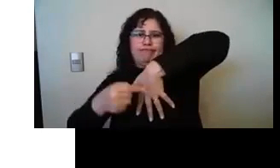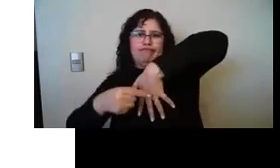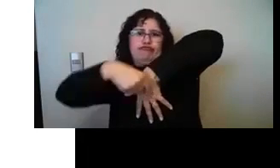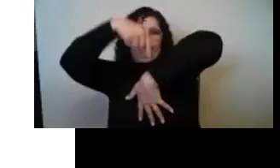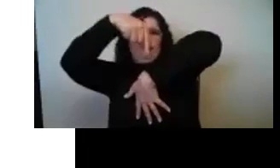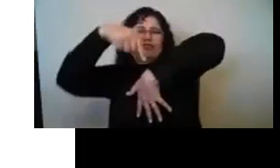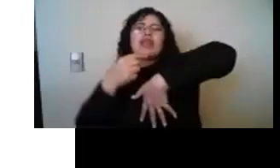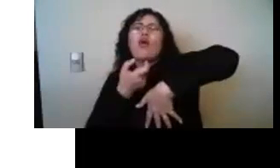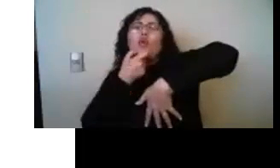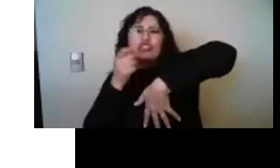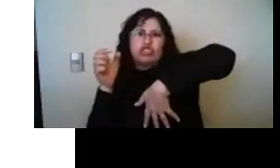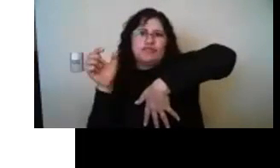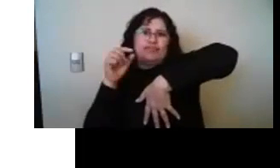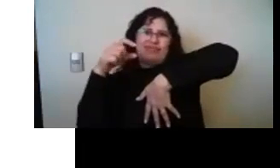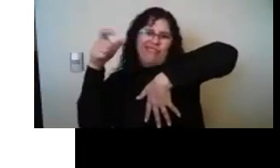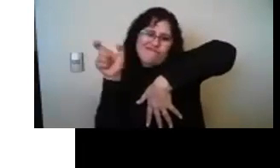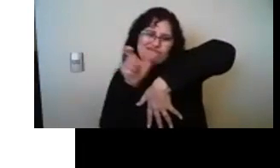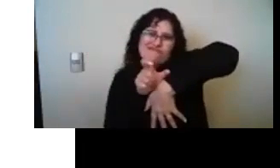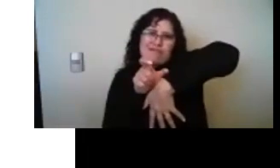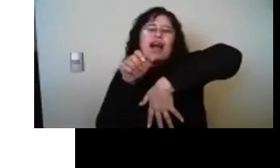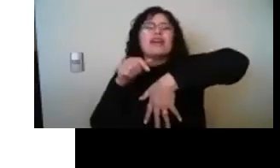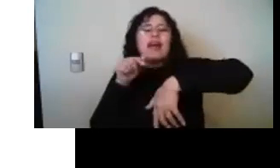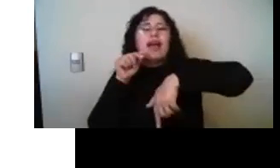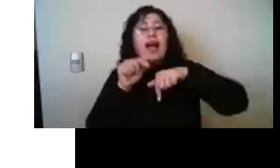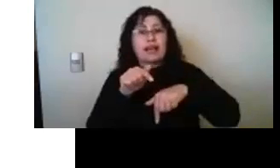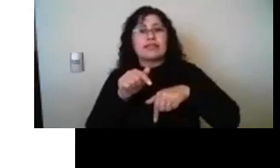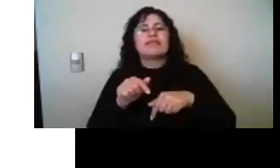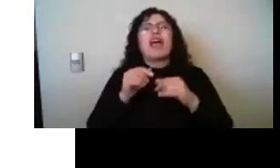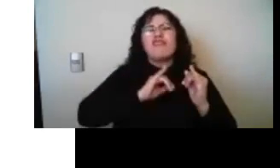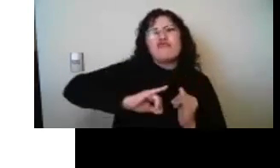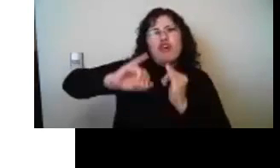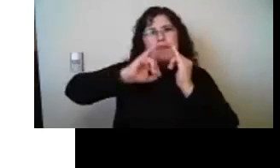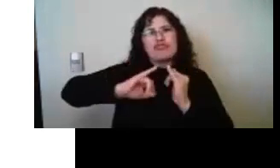Para llevar la información a nivel del bulbo olfatorio.